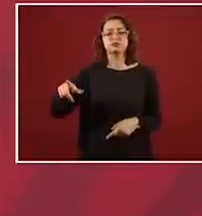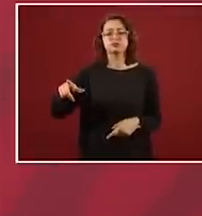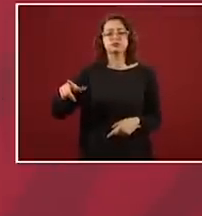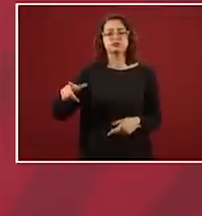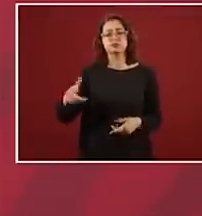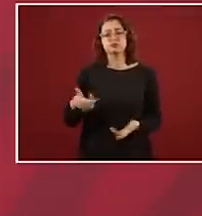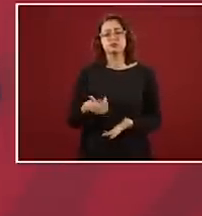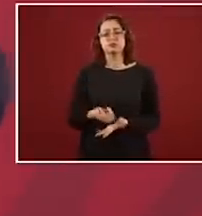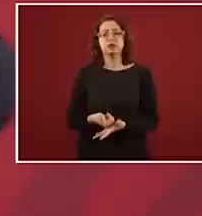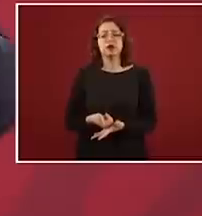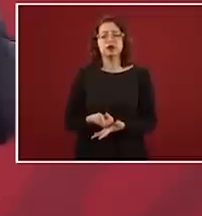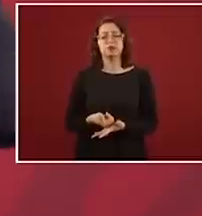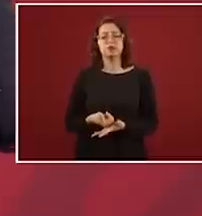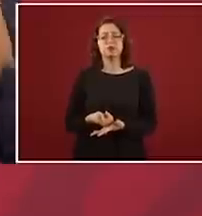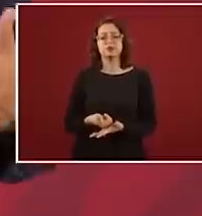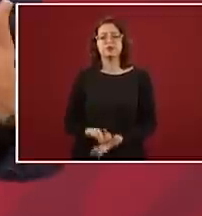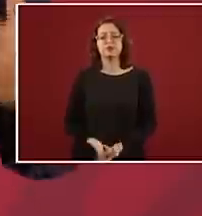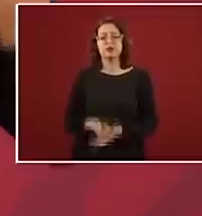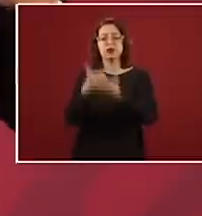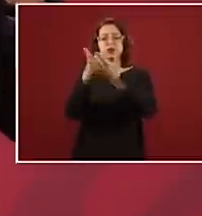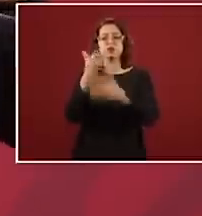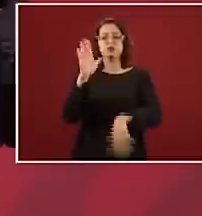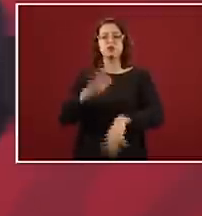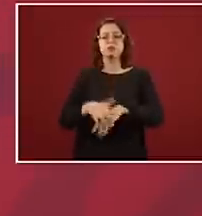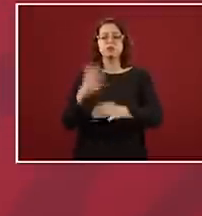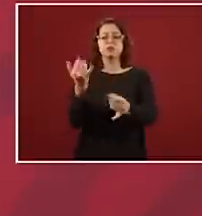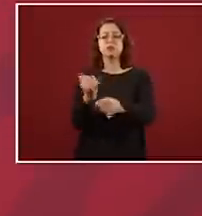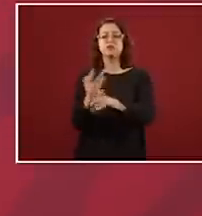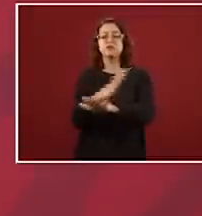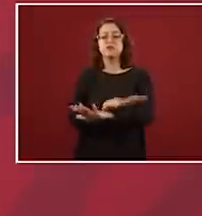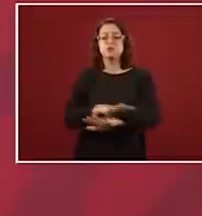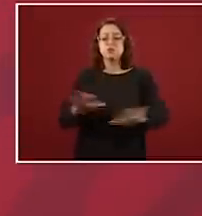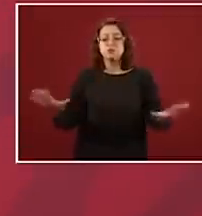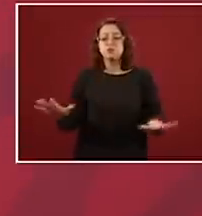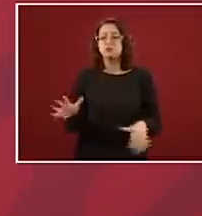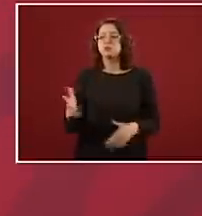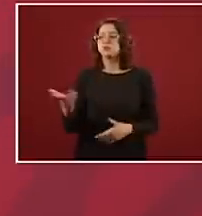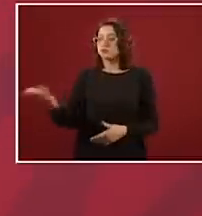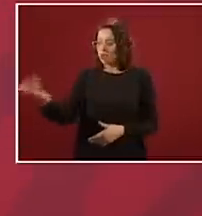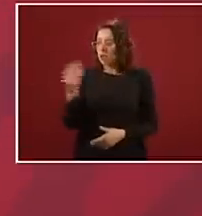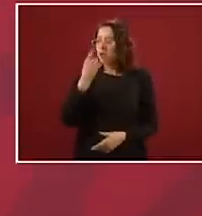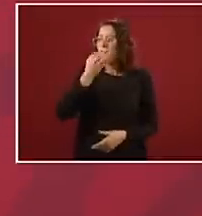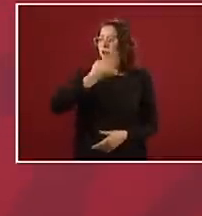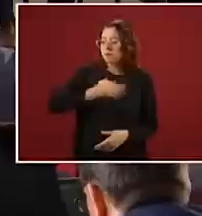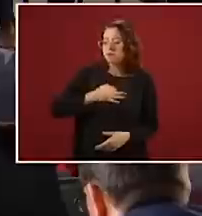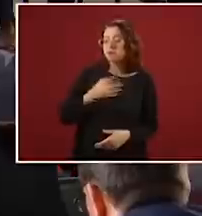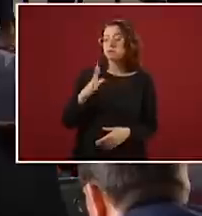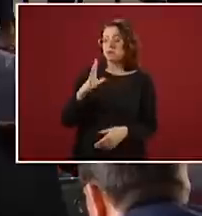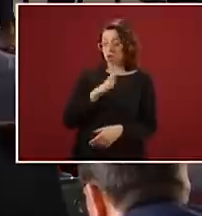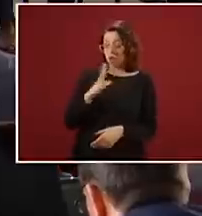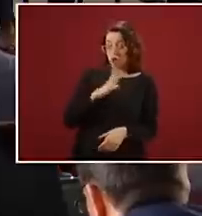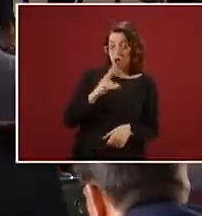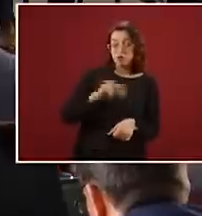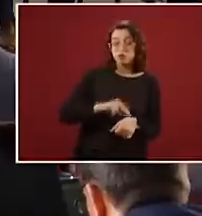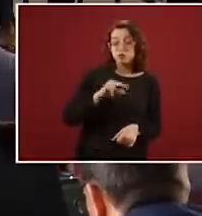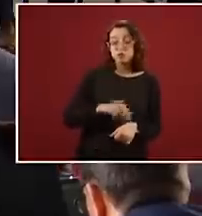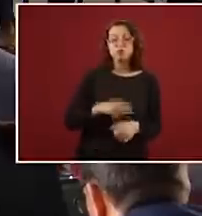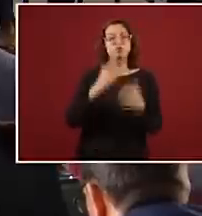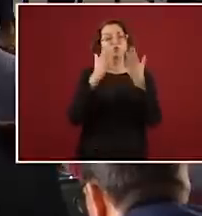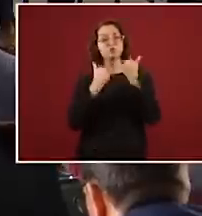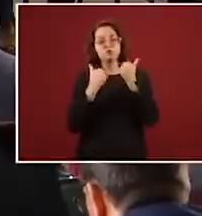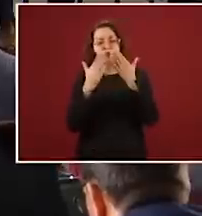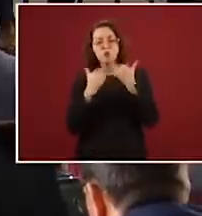nos ayude informando si hay médicos en los hospitales o no,